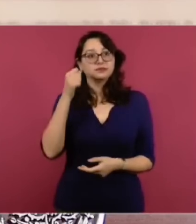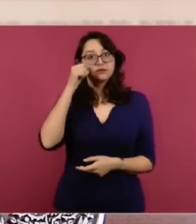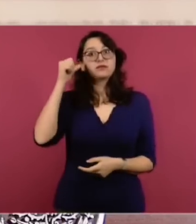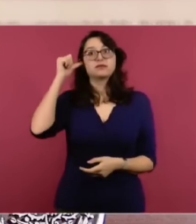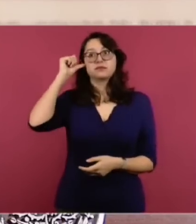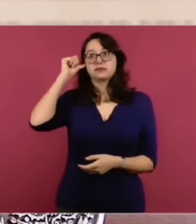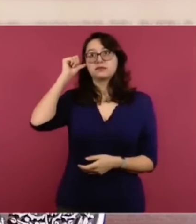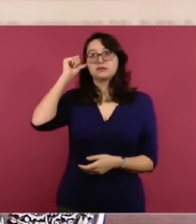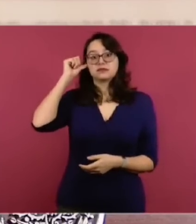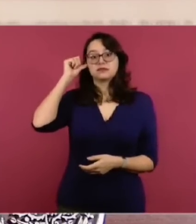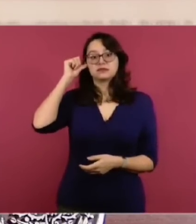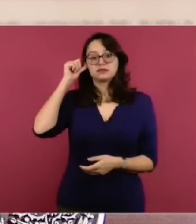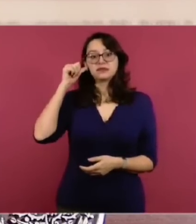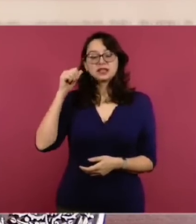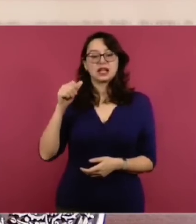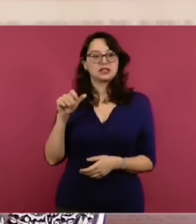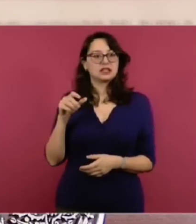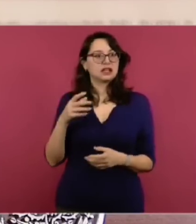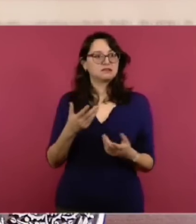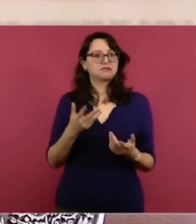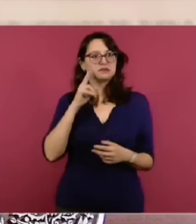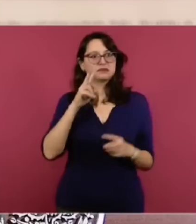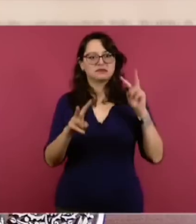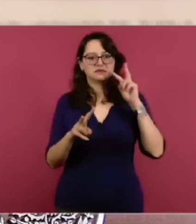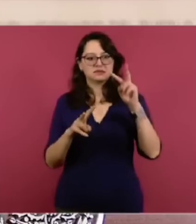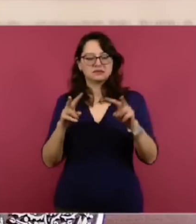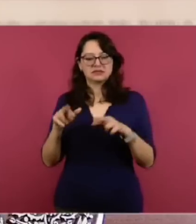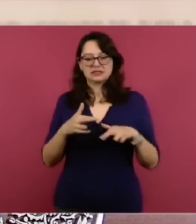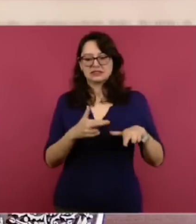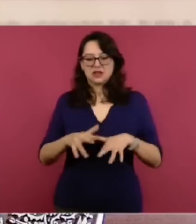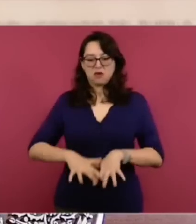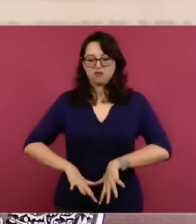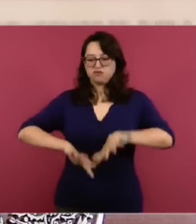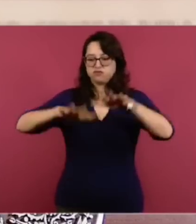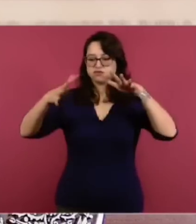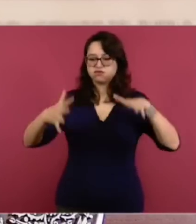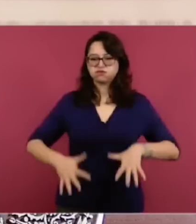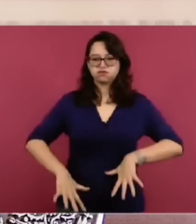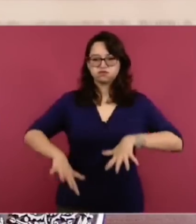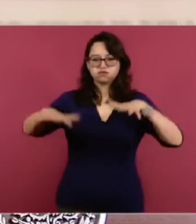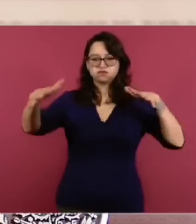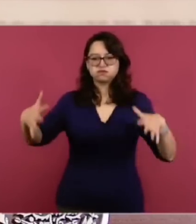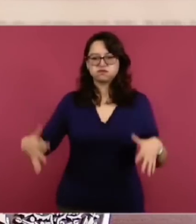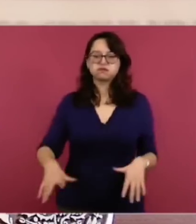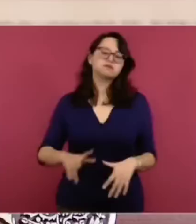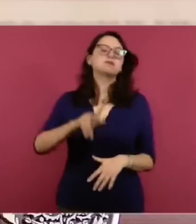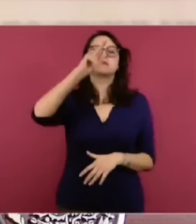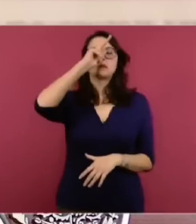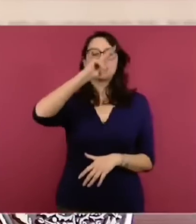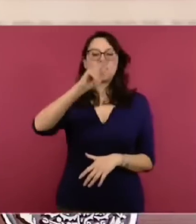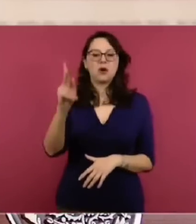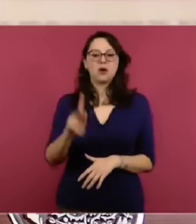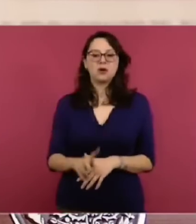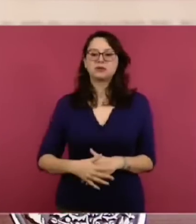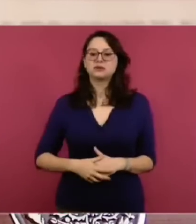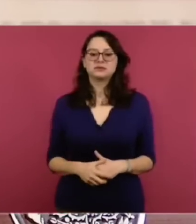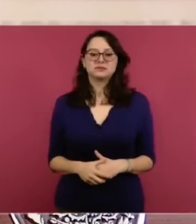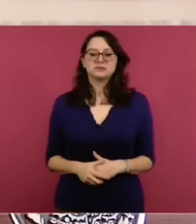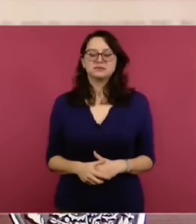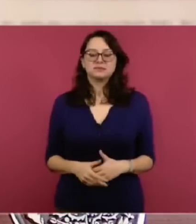había desbordado en varias partes del río Eh pues es